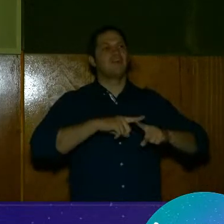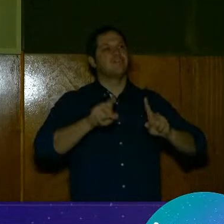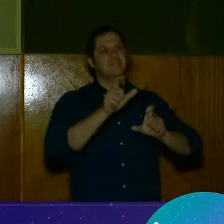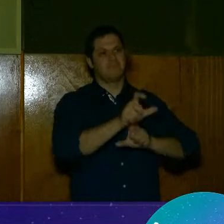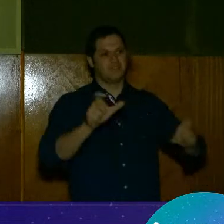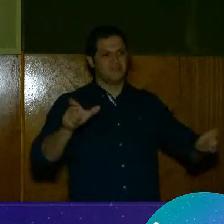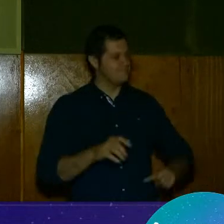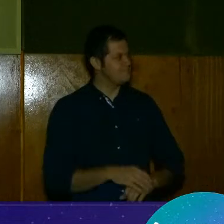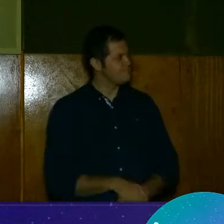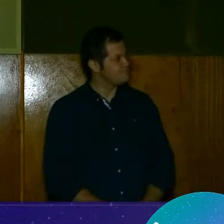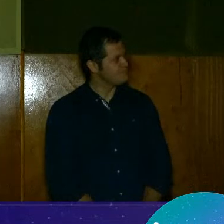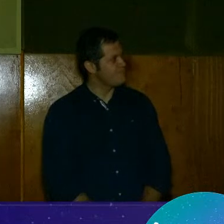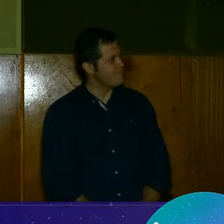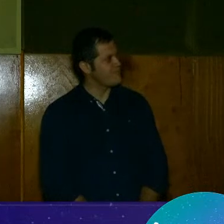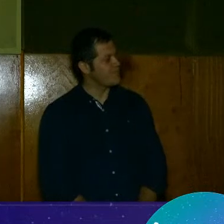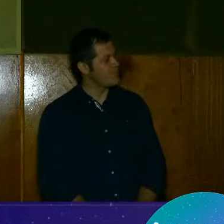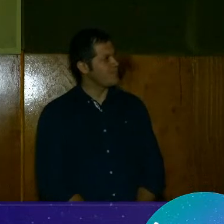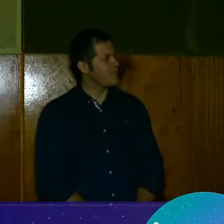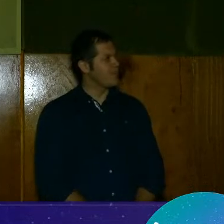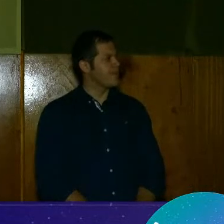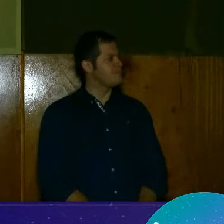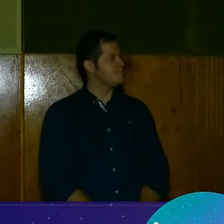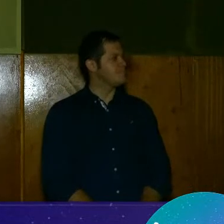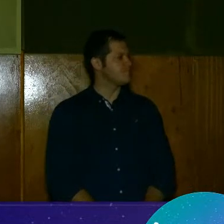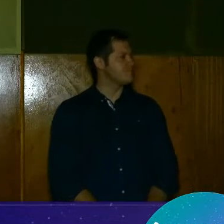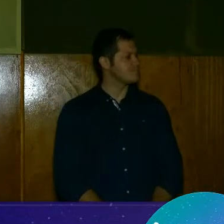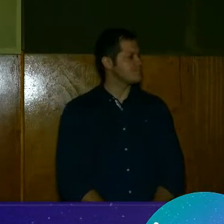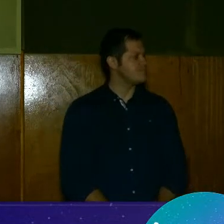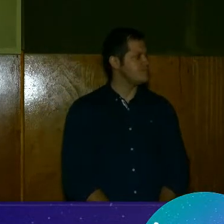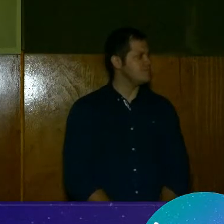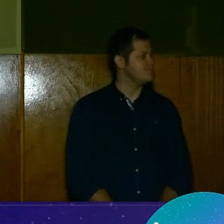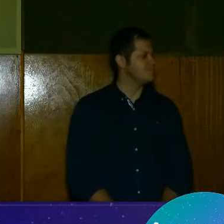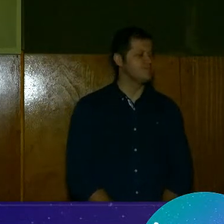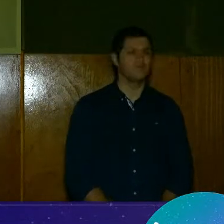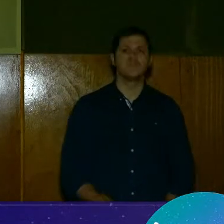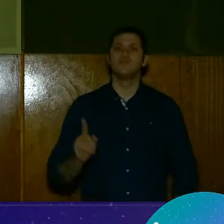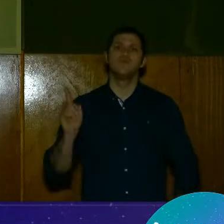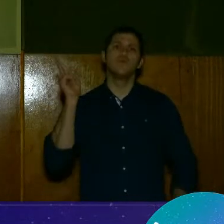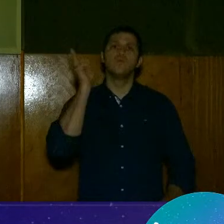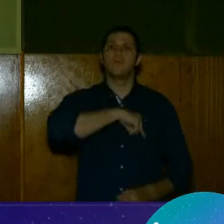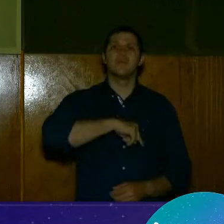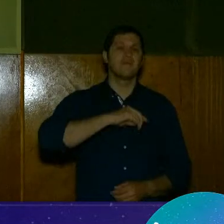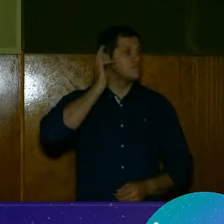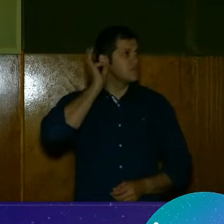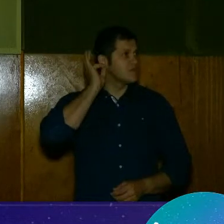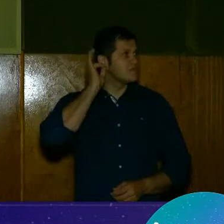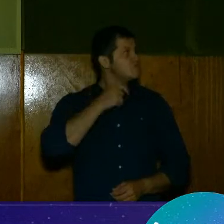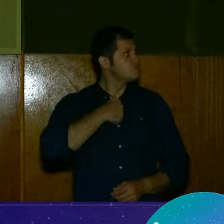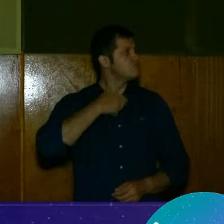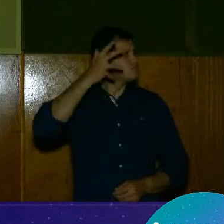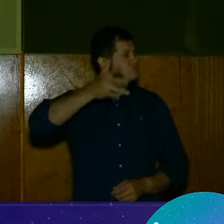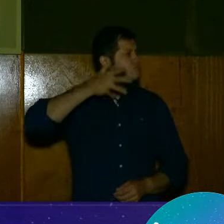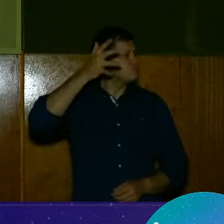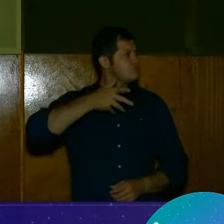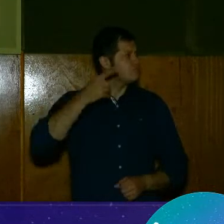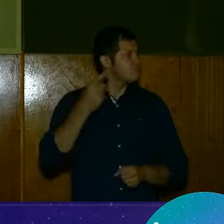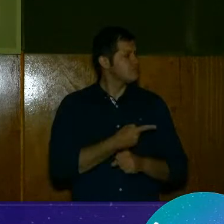dice ay no como que no me costó como que no se ha comentado pero al final abrí camino es igual sea consciente o